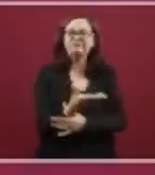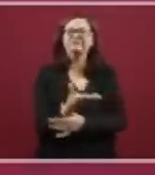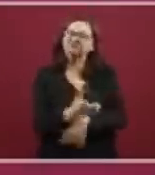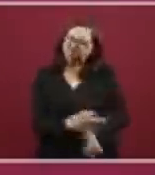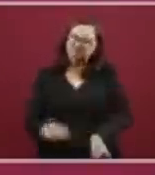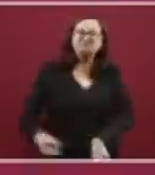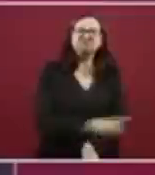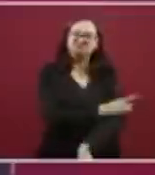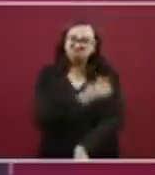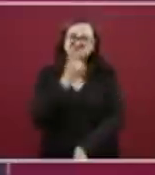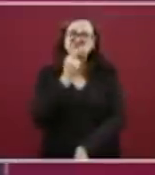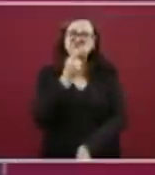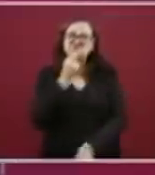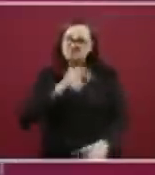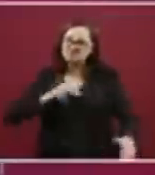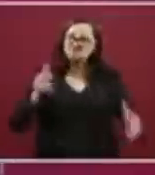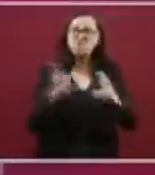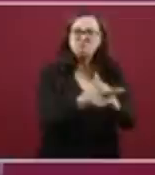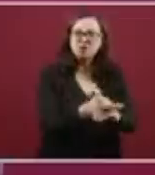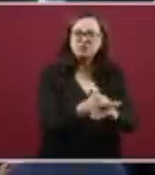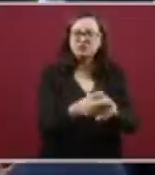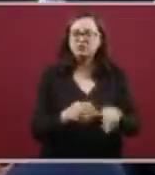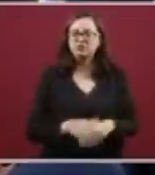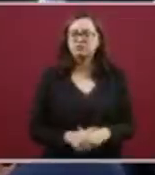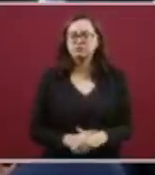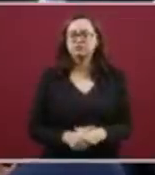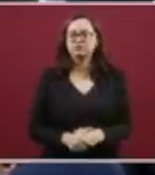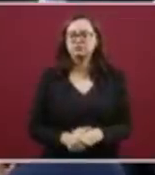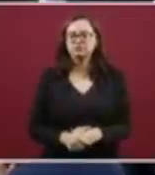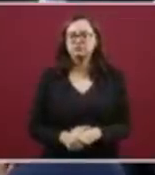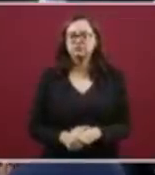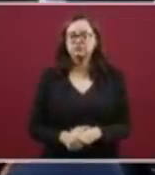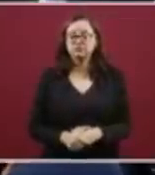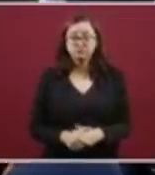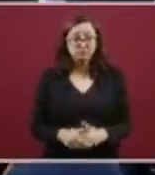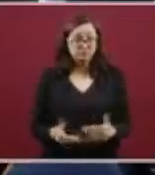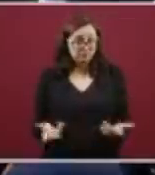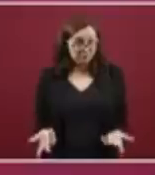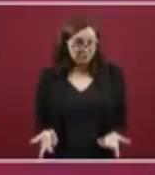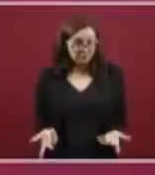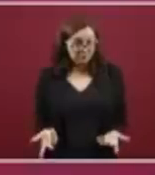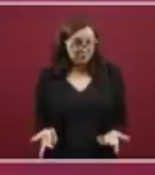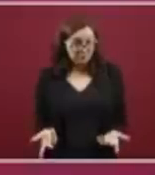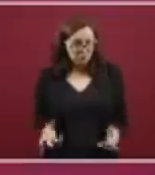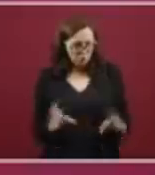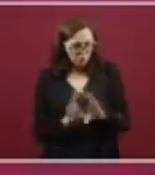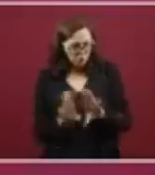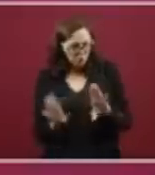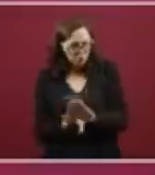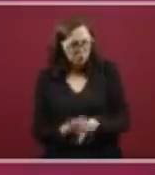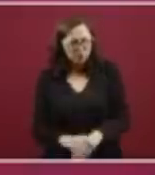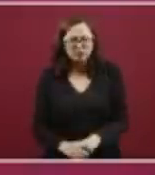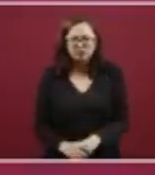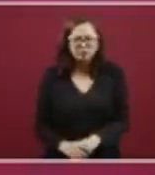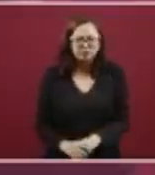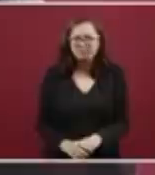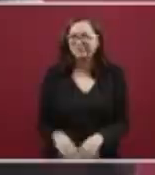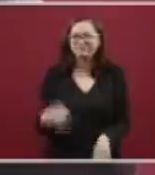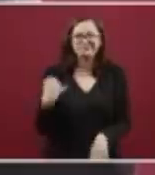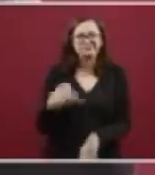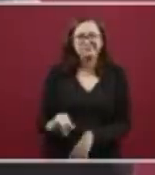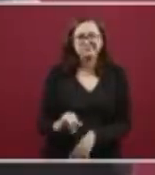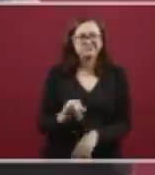que lo había detenido. ¿Qué delito había cometido el? Entonces, eso es inaceptable.